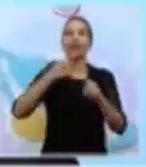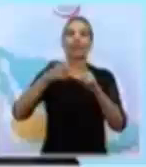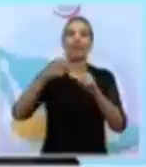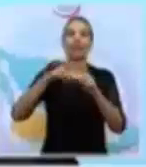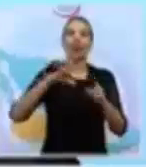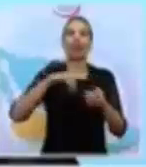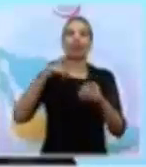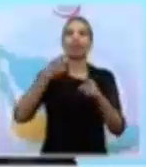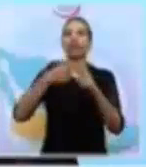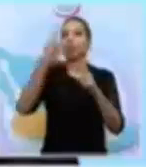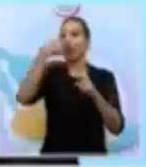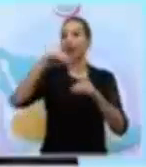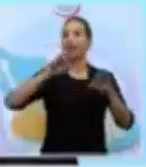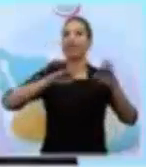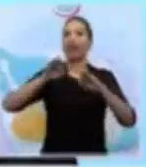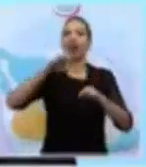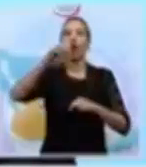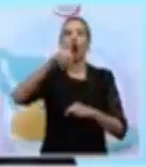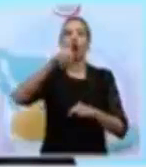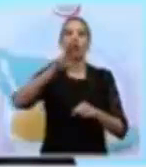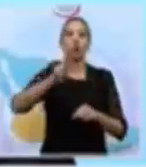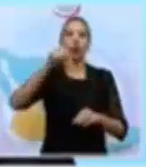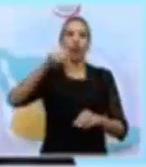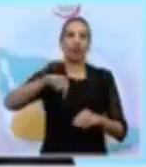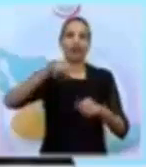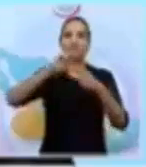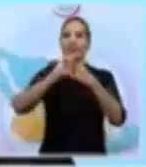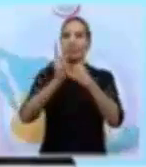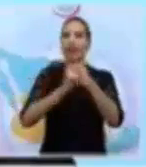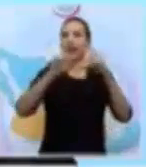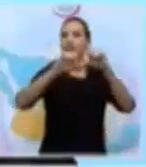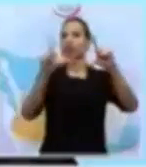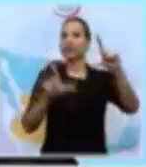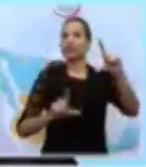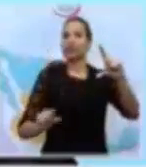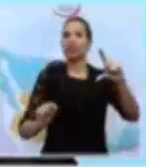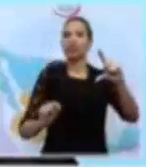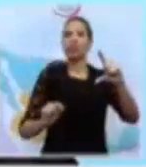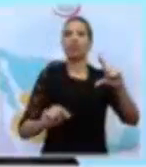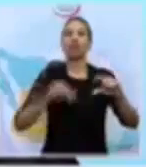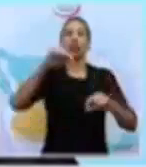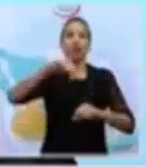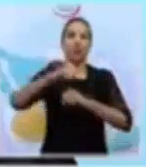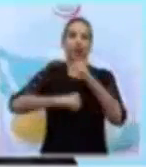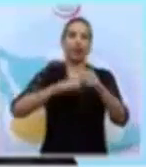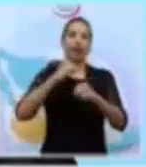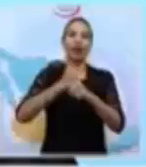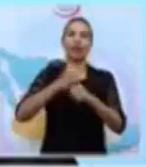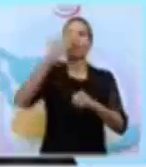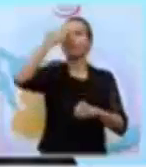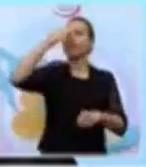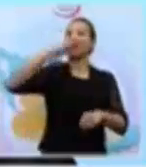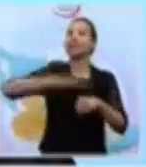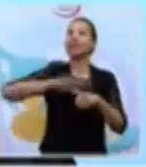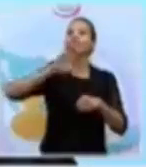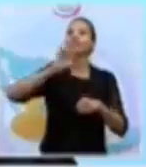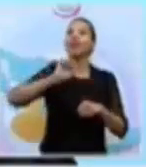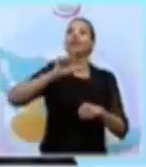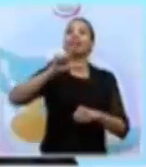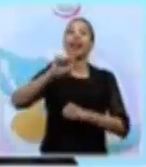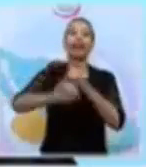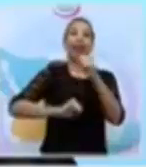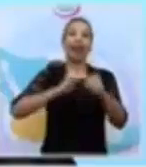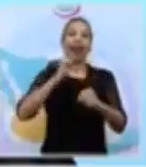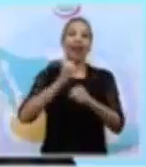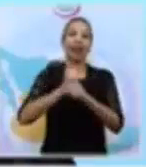el seno del trabajo de Naciones Unidas aquí en el país. Este año conmemoramos los 67 años